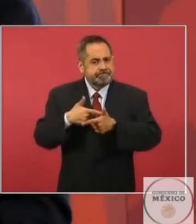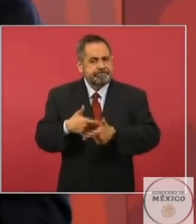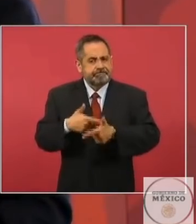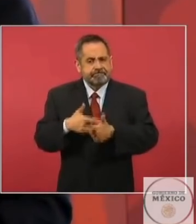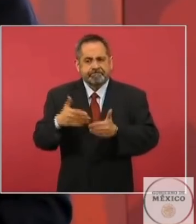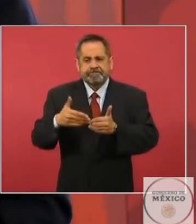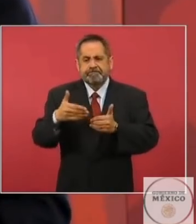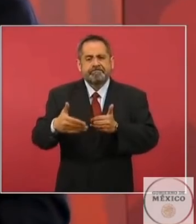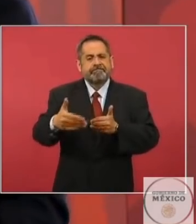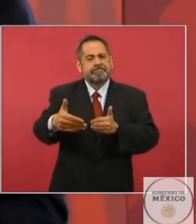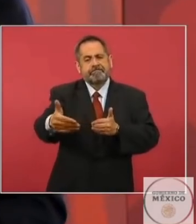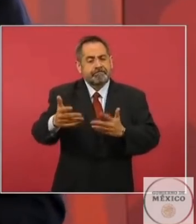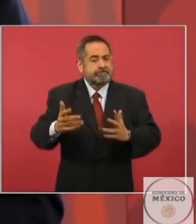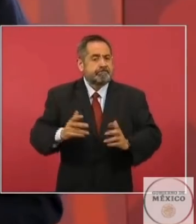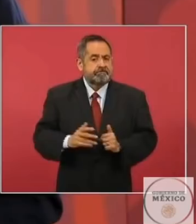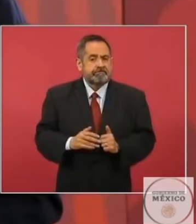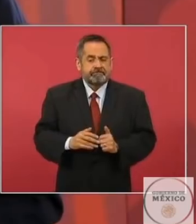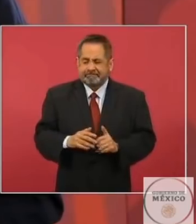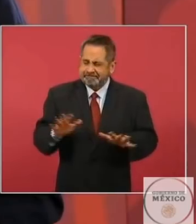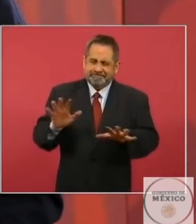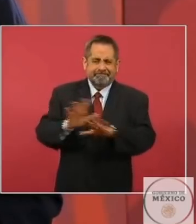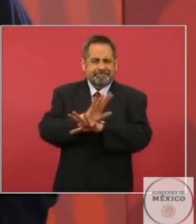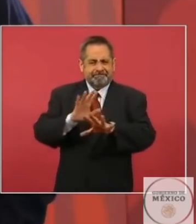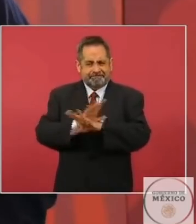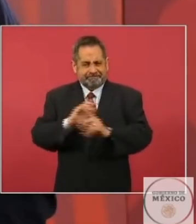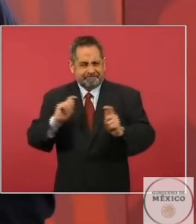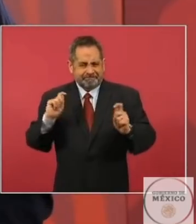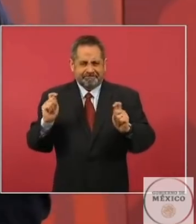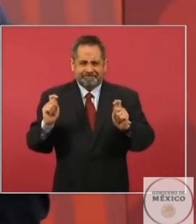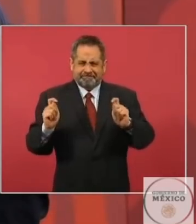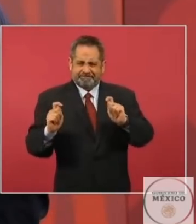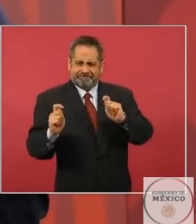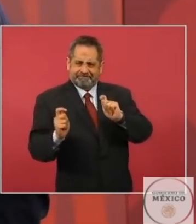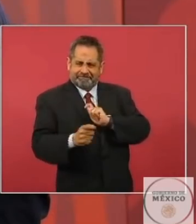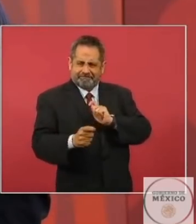con estos cambios importantes.